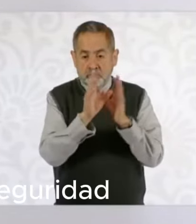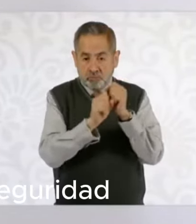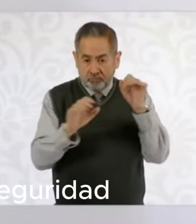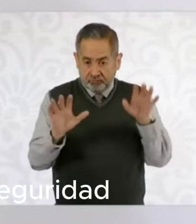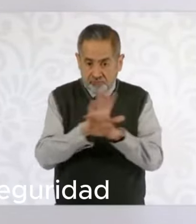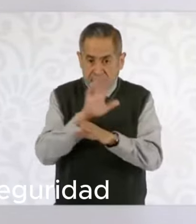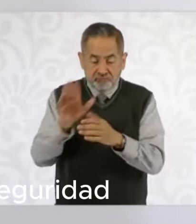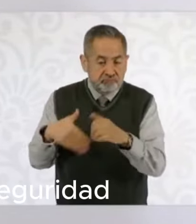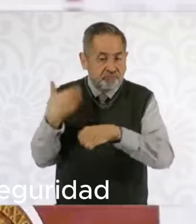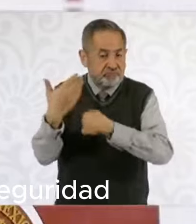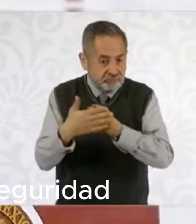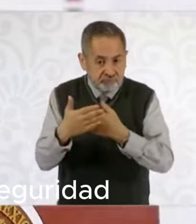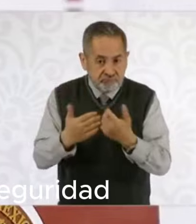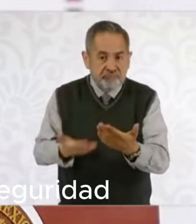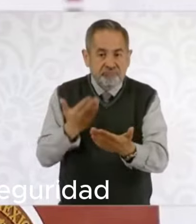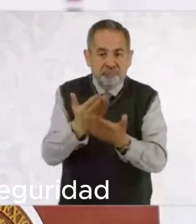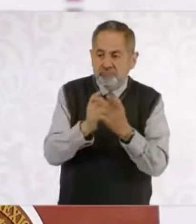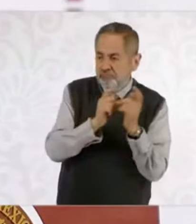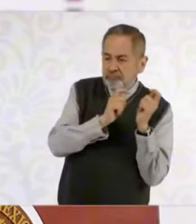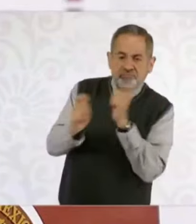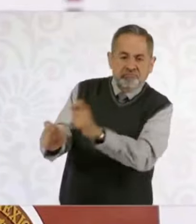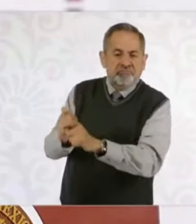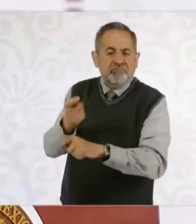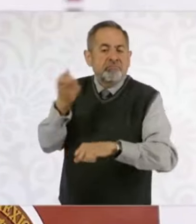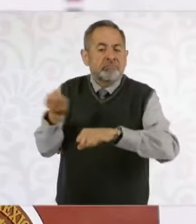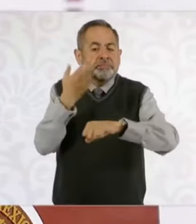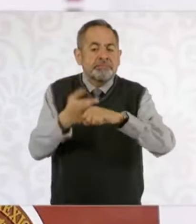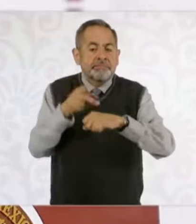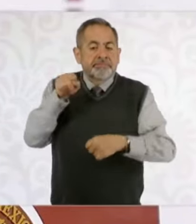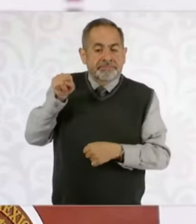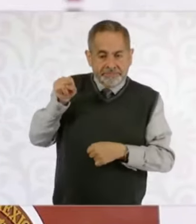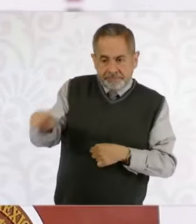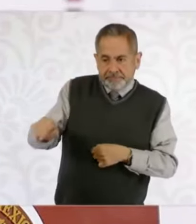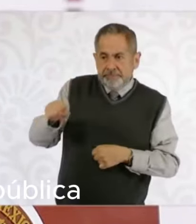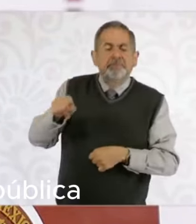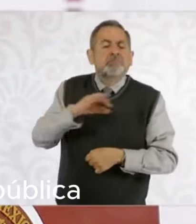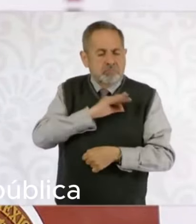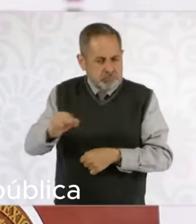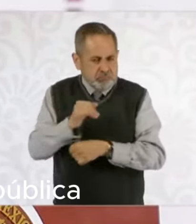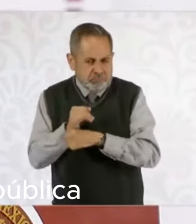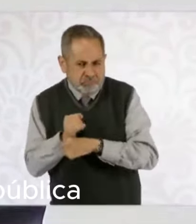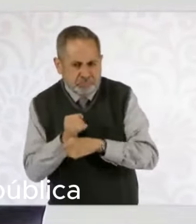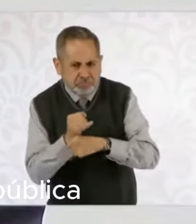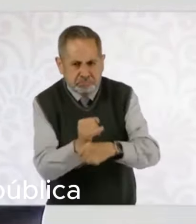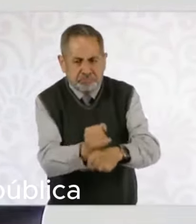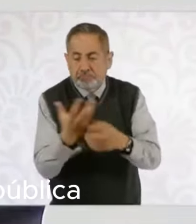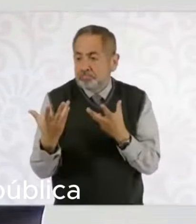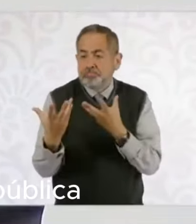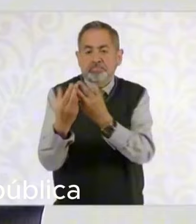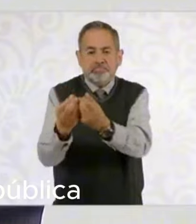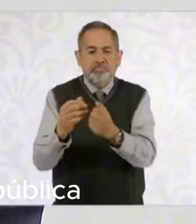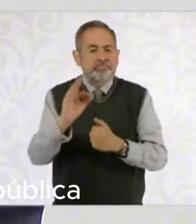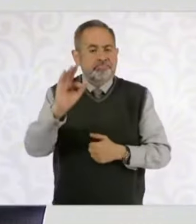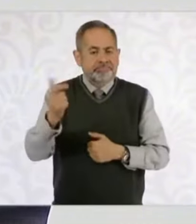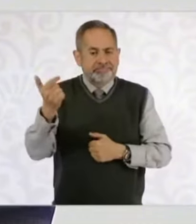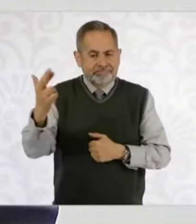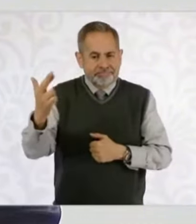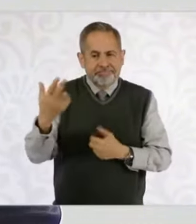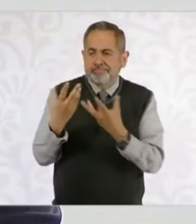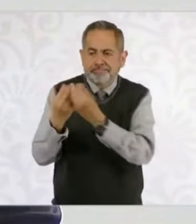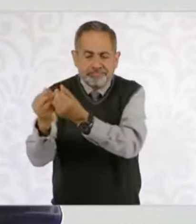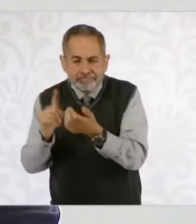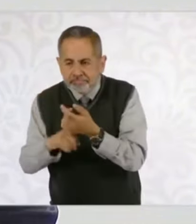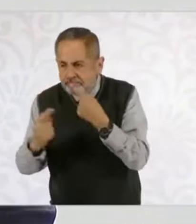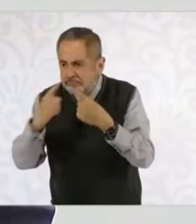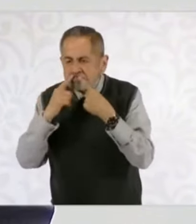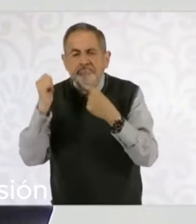se brindará la capacidad a la Secretaría de Seguridad para generar investigaciones que permita coadyuvar con la Fiscalía General de la República en la